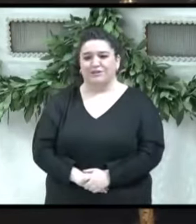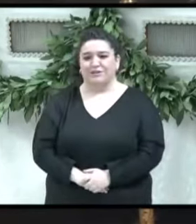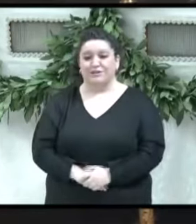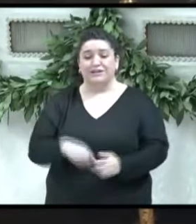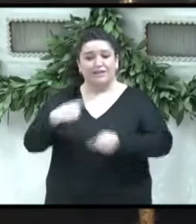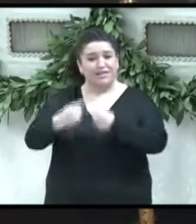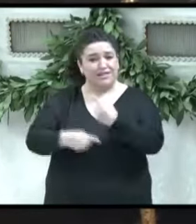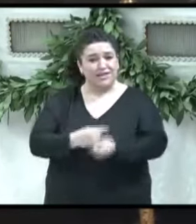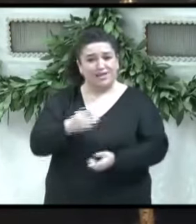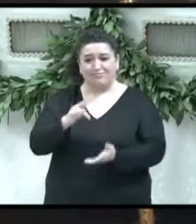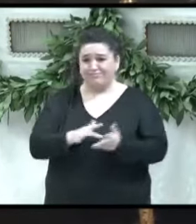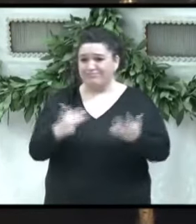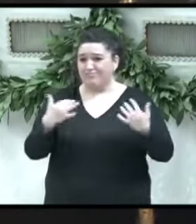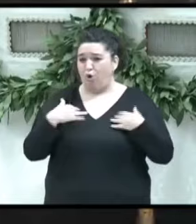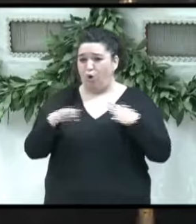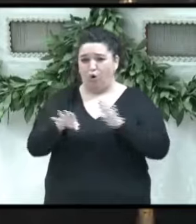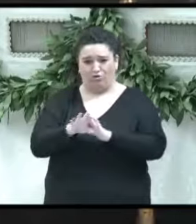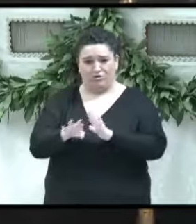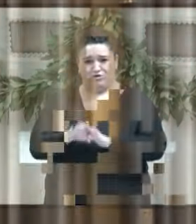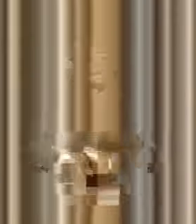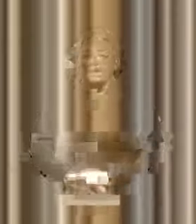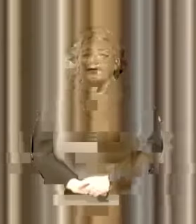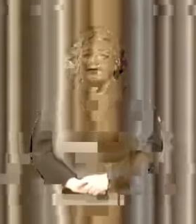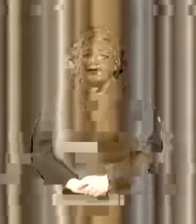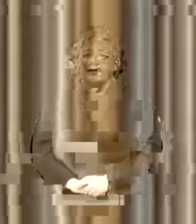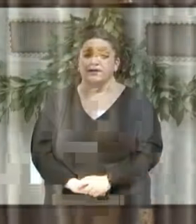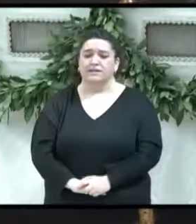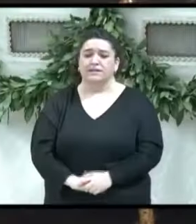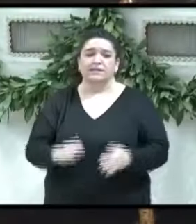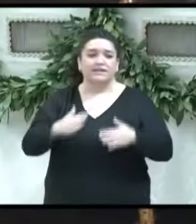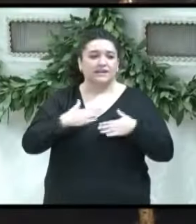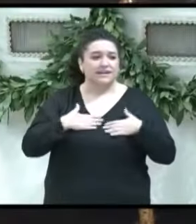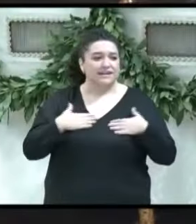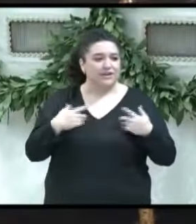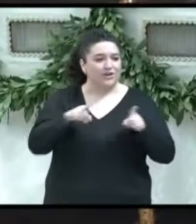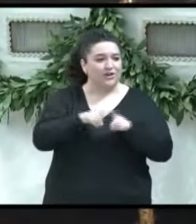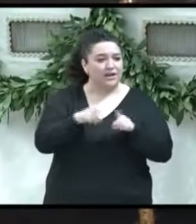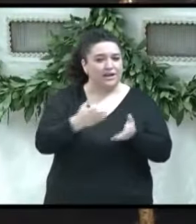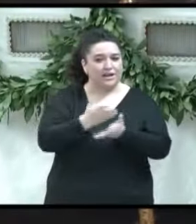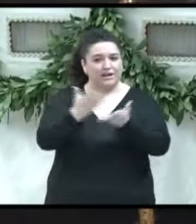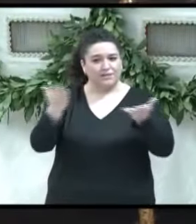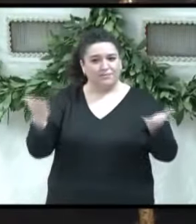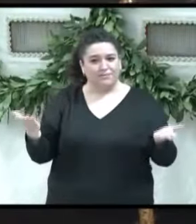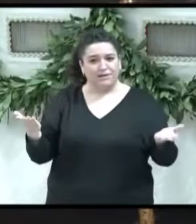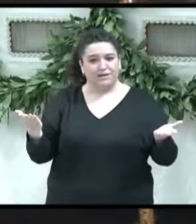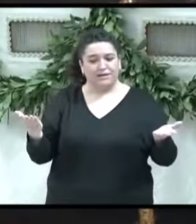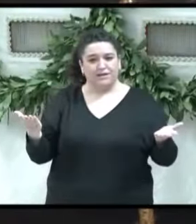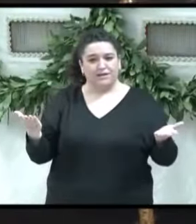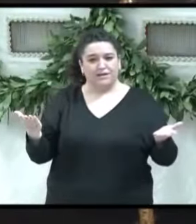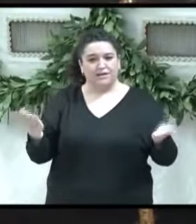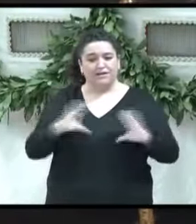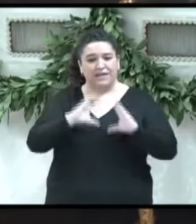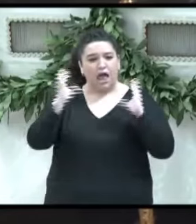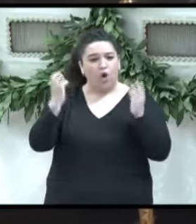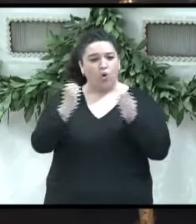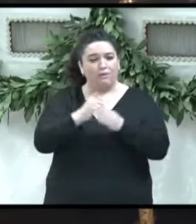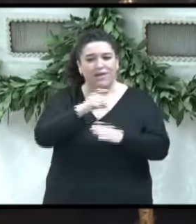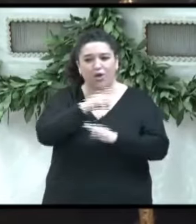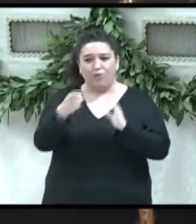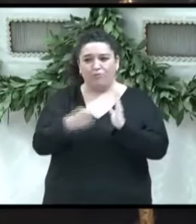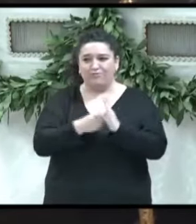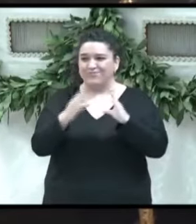de diario y queridos hermanos de toda la la comunidad